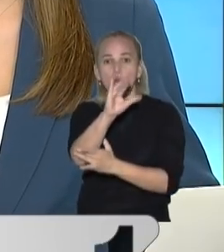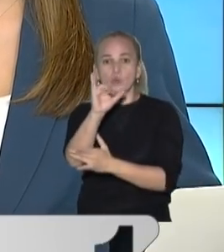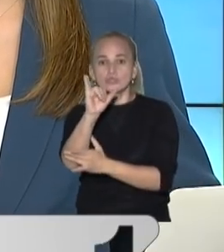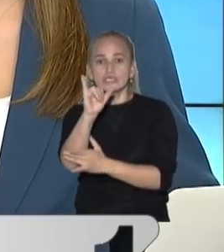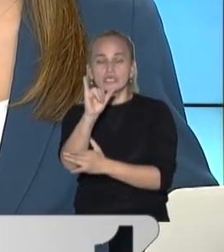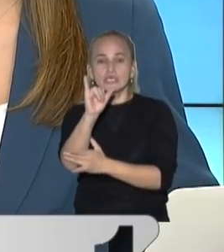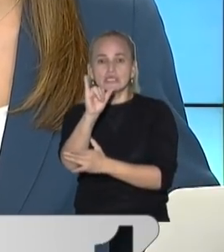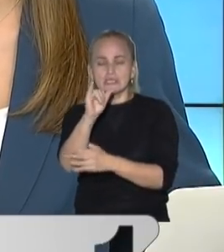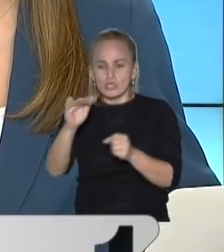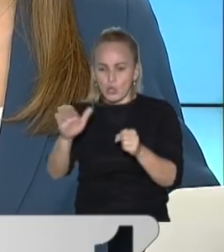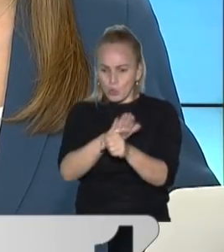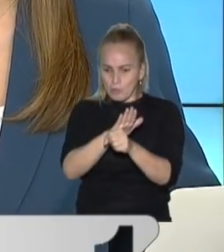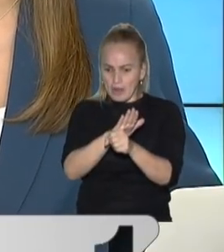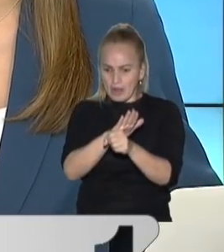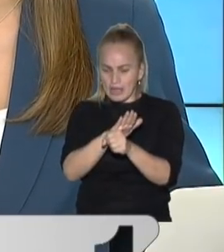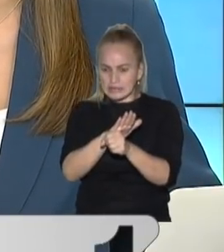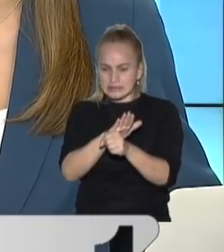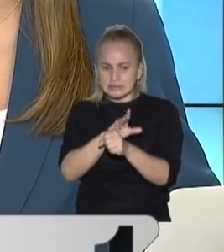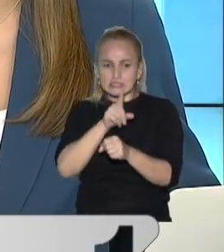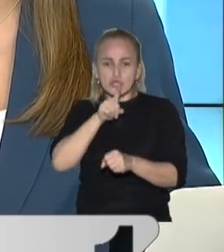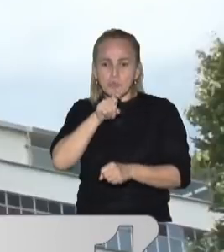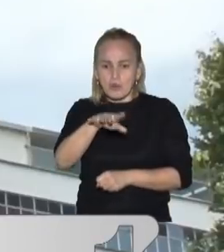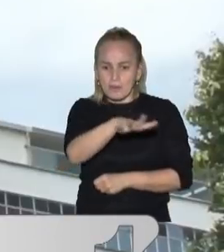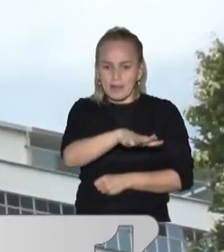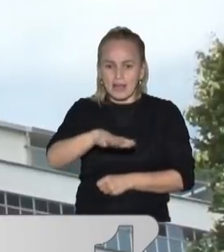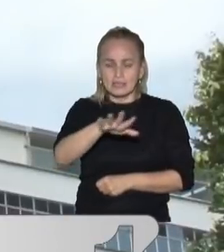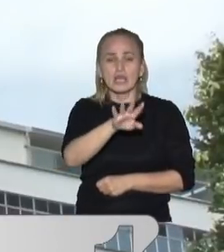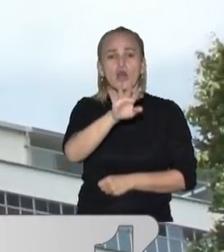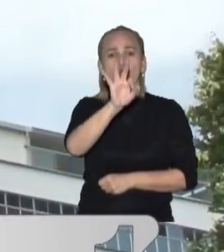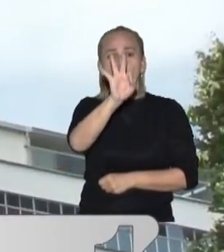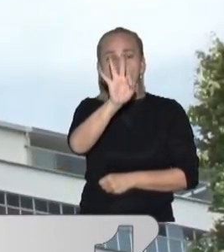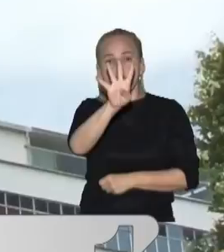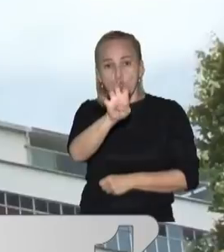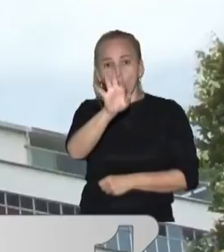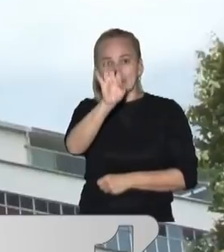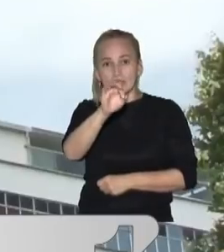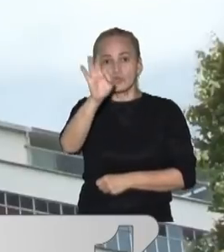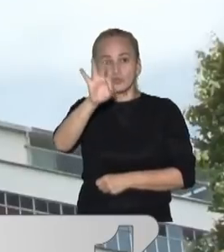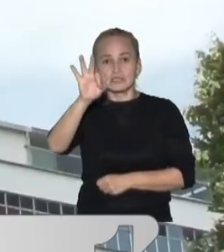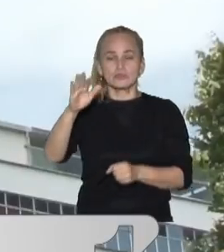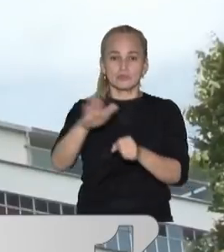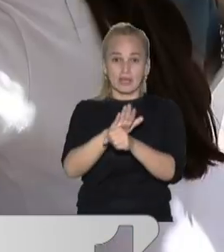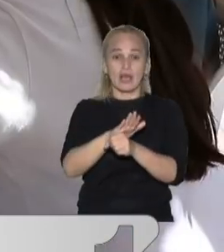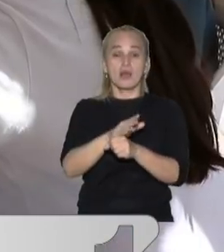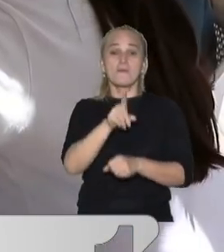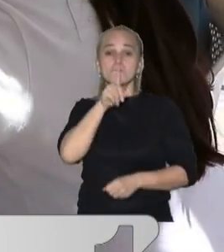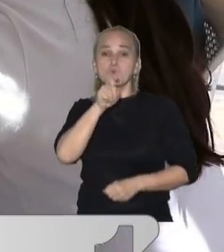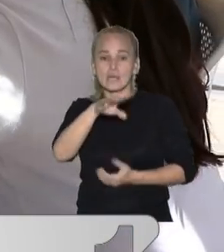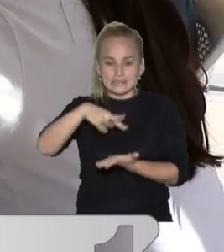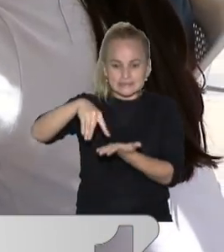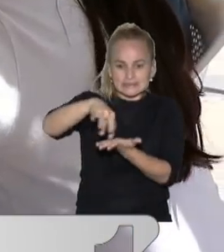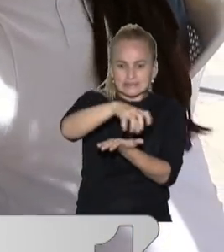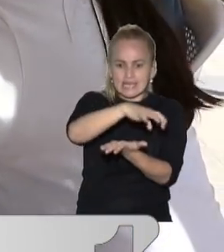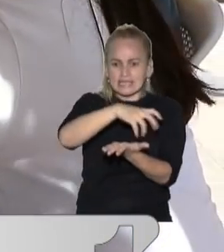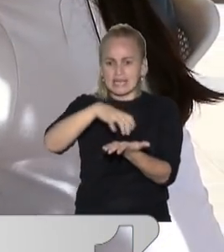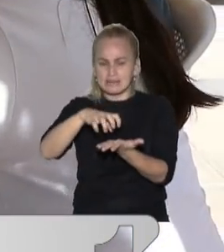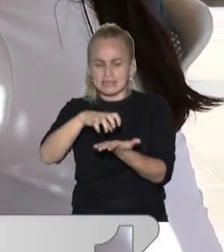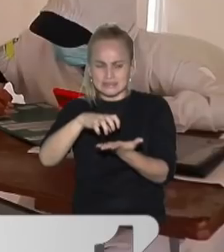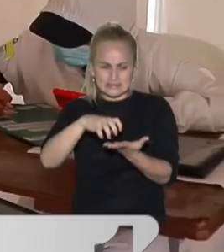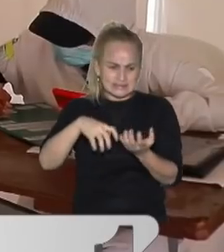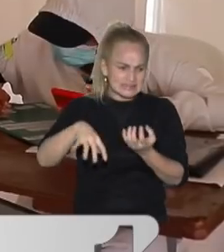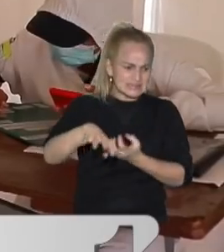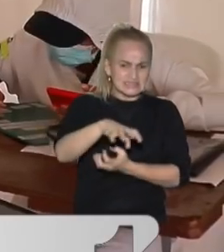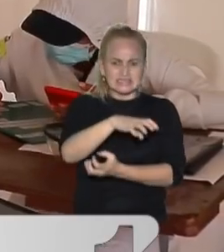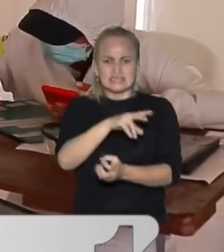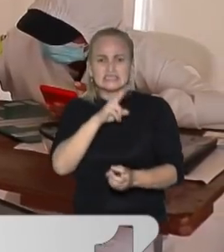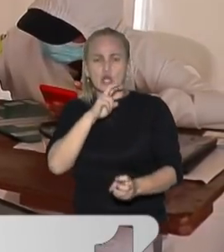en Bucaramanga ya llegó al 98%. En este momento, Bucaramanga y Santander están viviendo el peor pico de